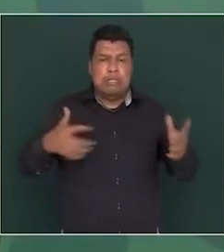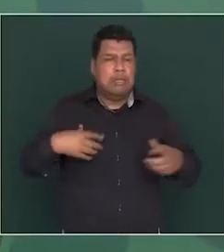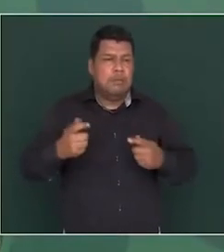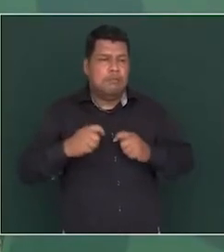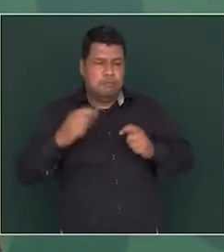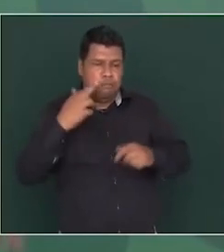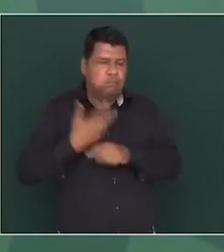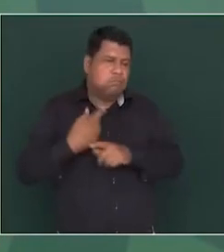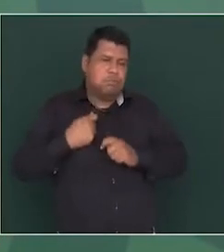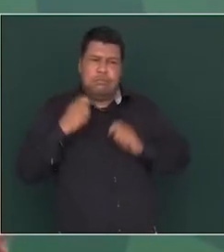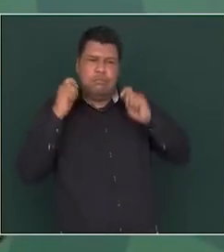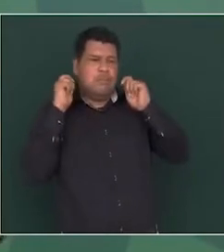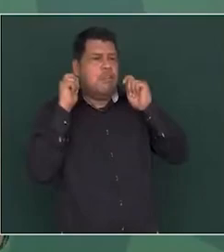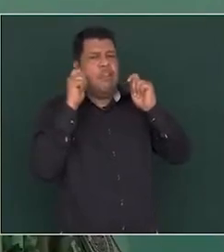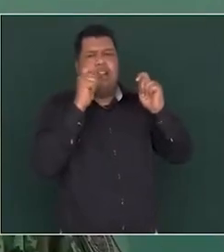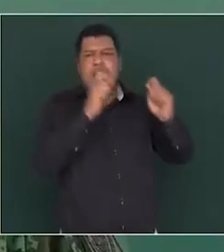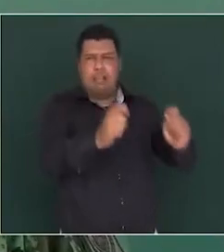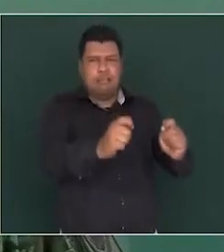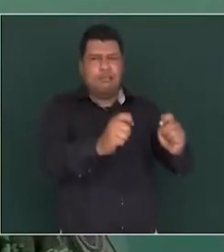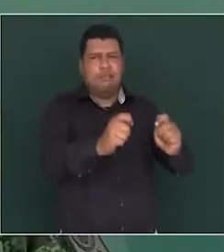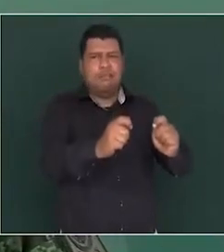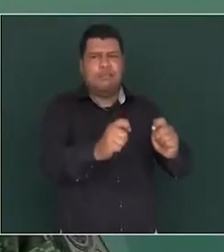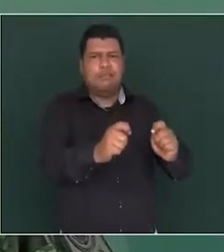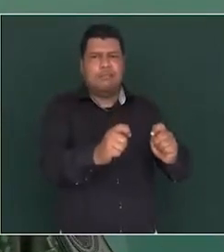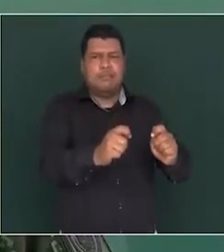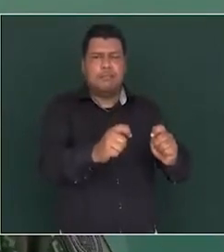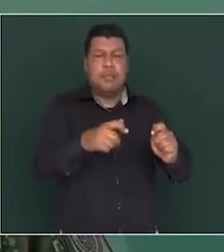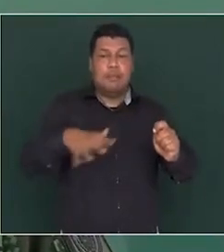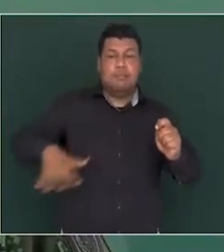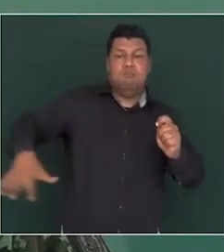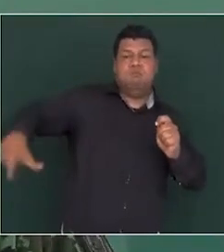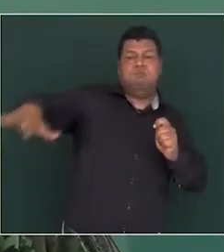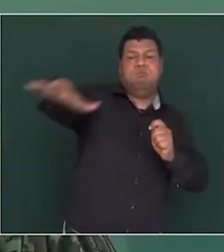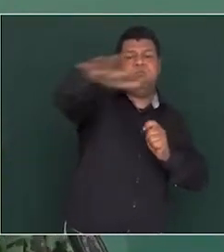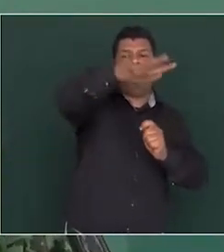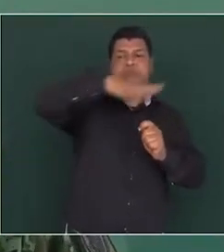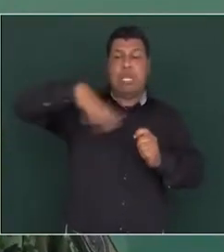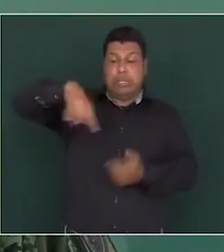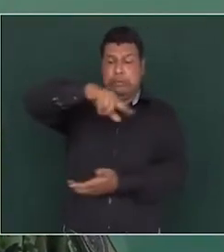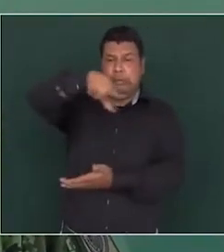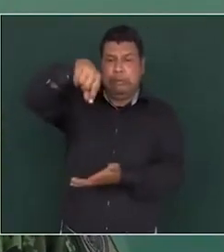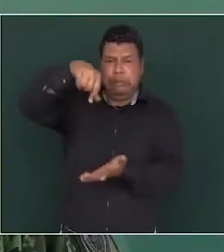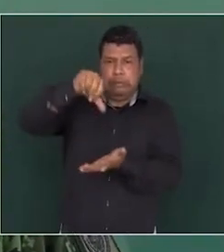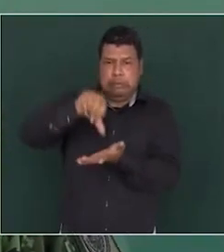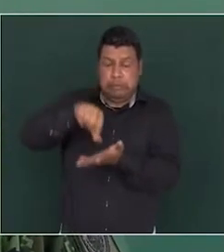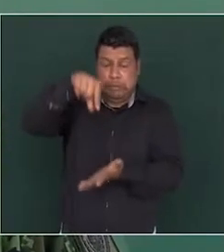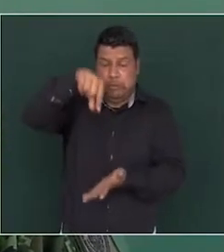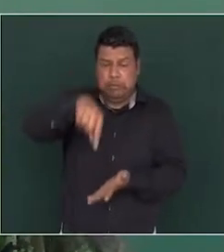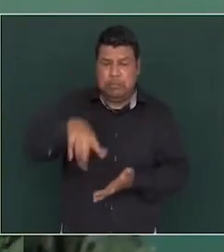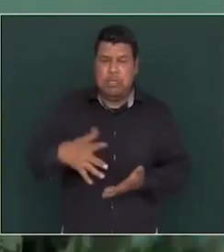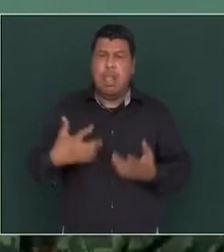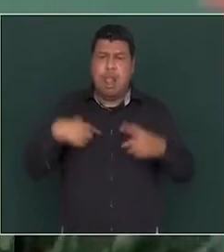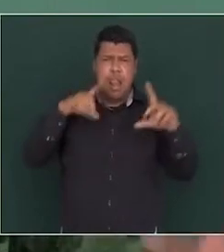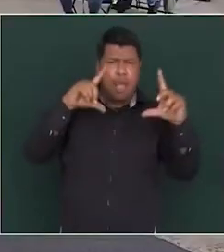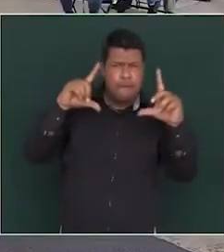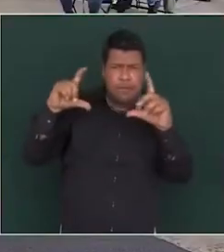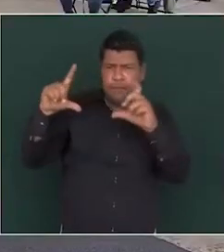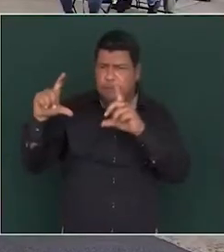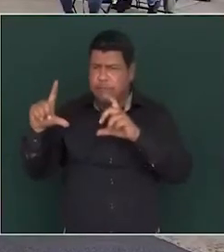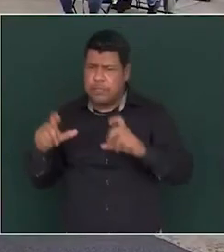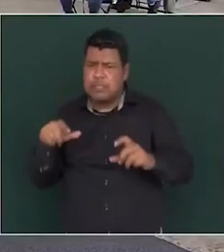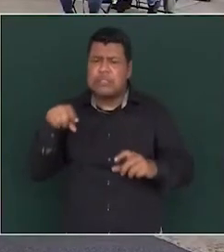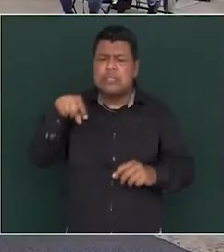puesta en operación. Va a desarrollarse en la parte central del aeropuerto, donde ya han salido algunas fotos, donde